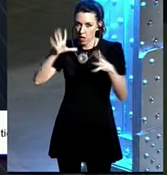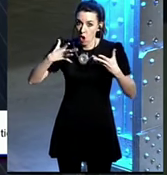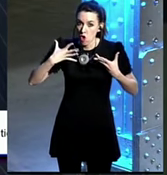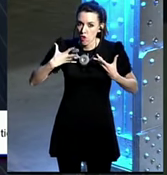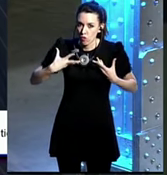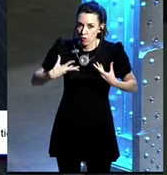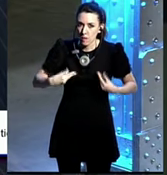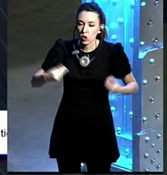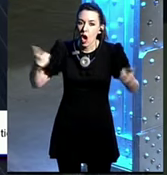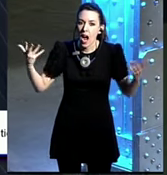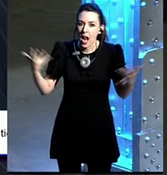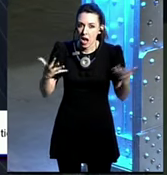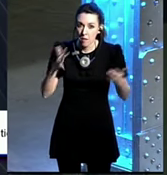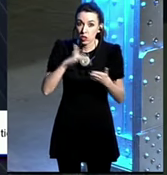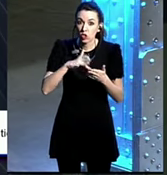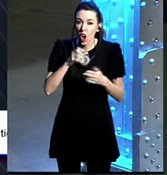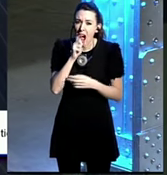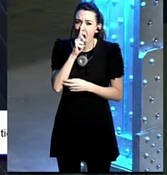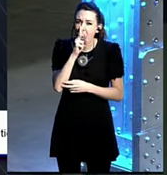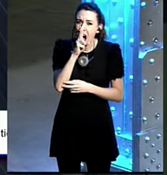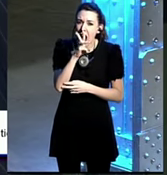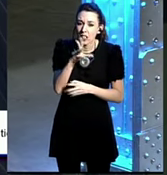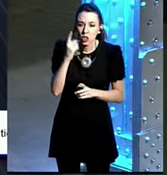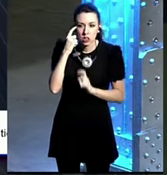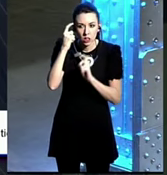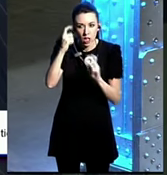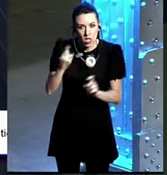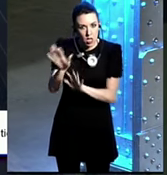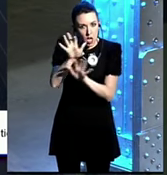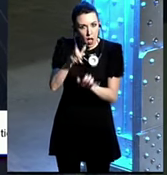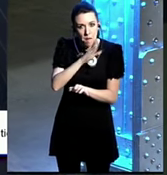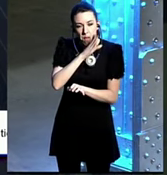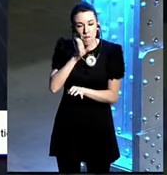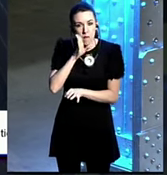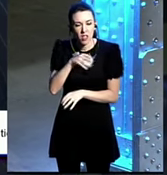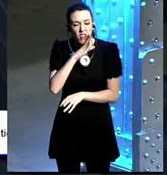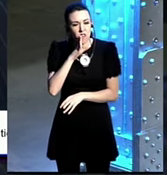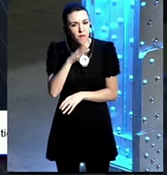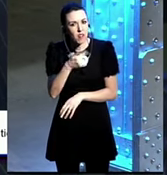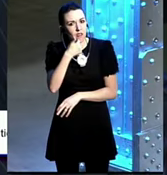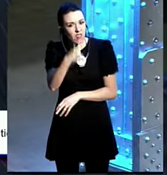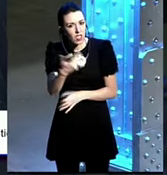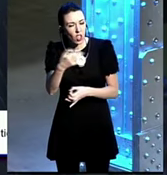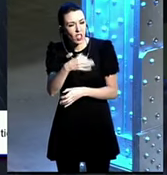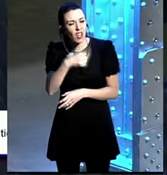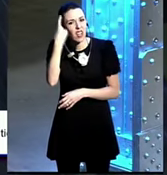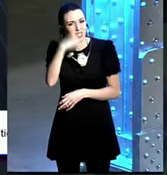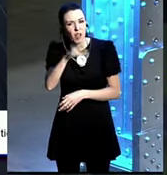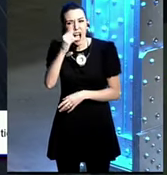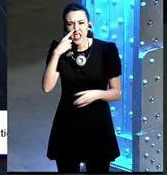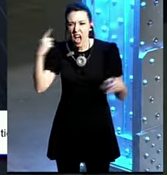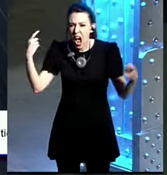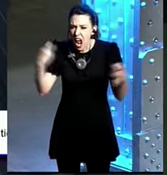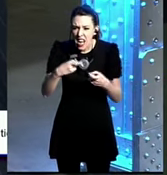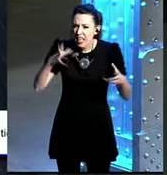grave. Finalmente, tras años de intentar que la madre lo abordara, le dijo a la madre: oye, ¿sabes qué? Parece que tienes unas